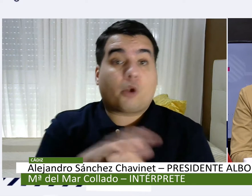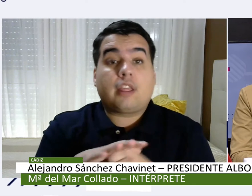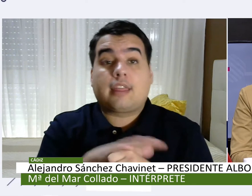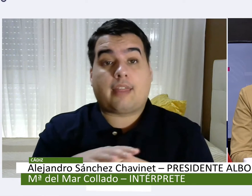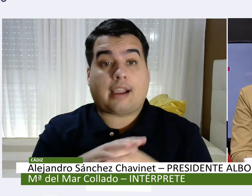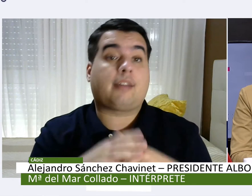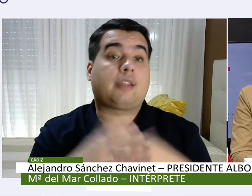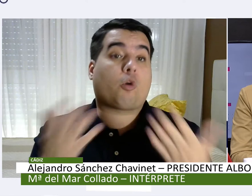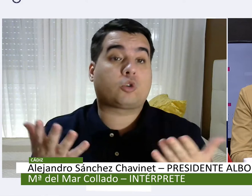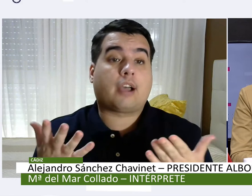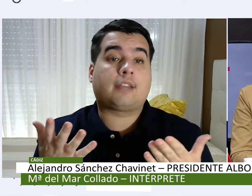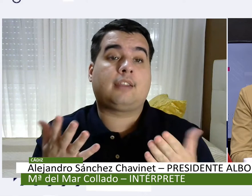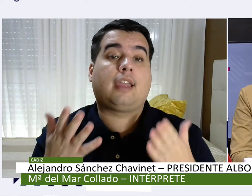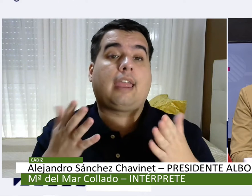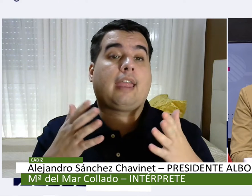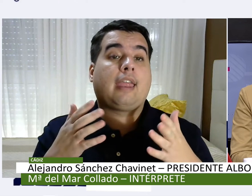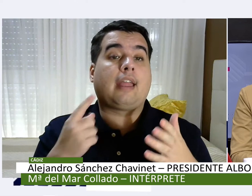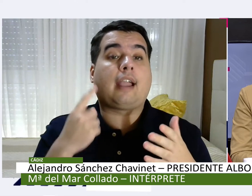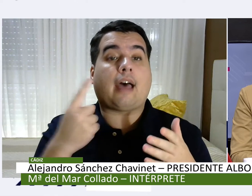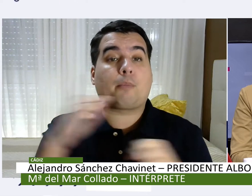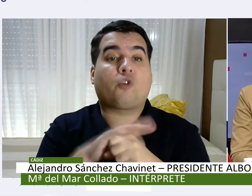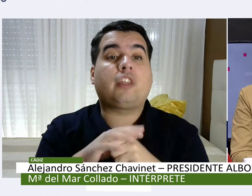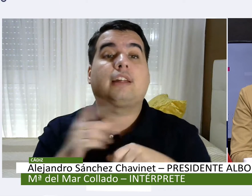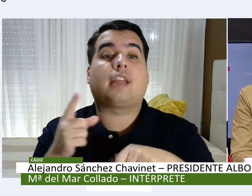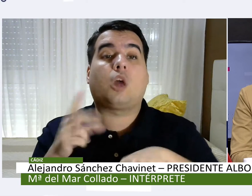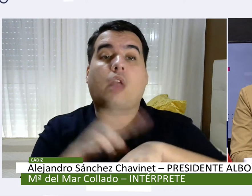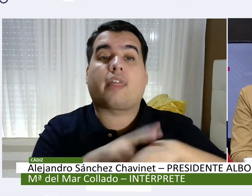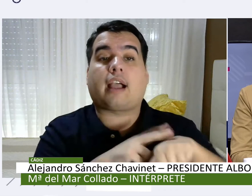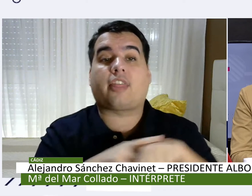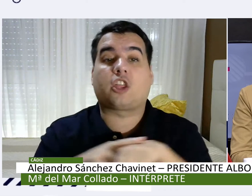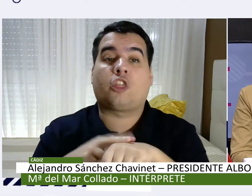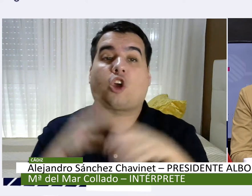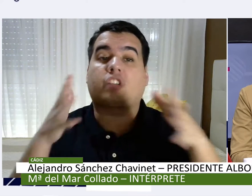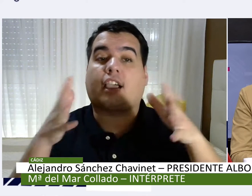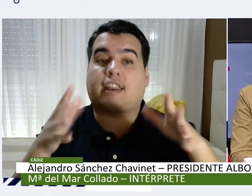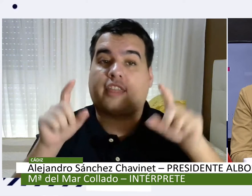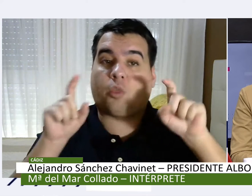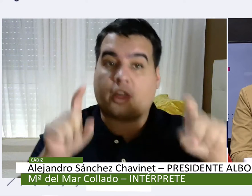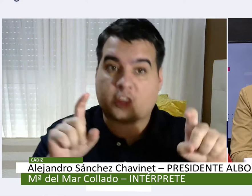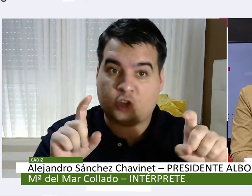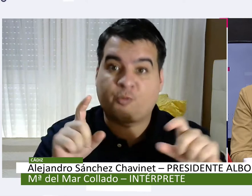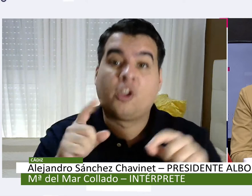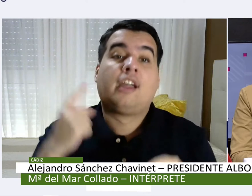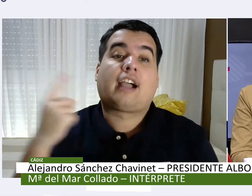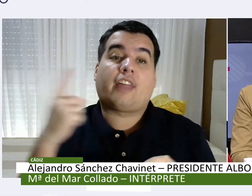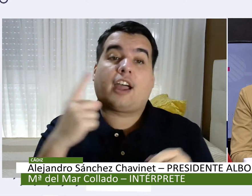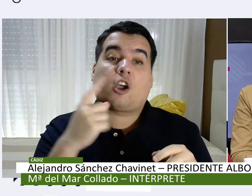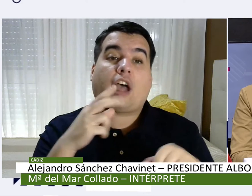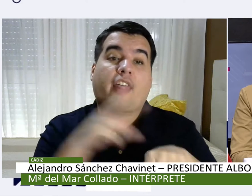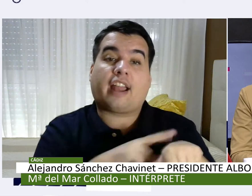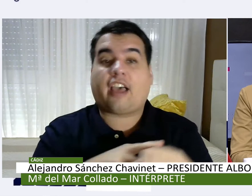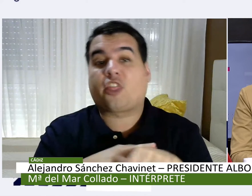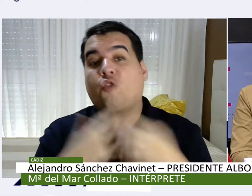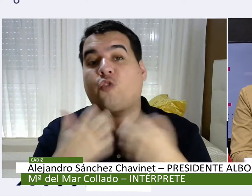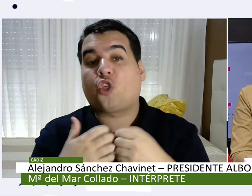En la provincia de Cádiz, como saben, cada provincia tiene una delegación de cualquier carrera de educación.